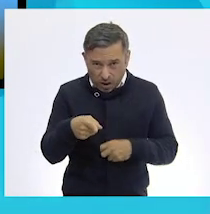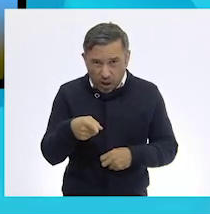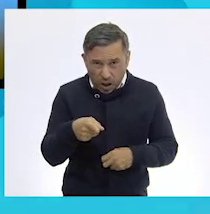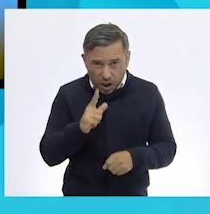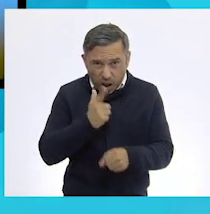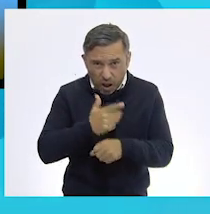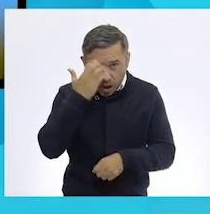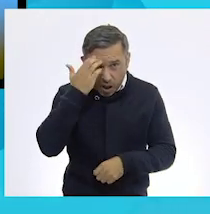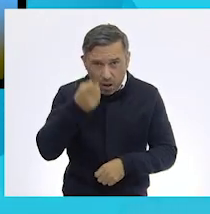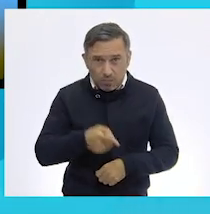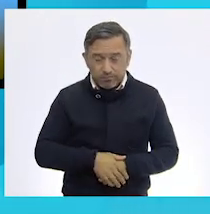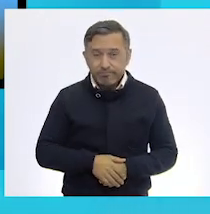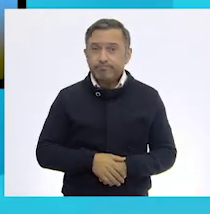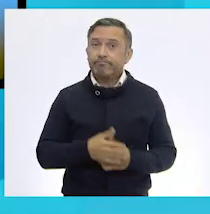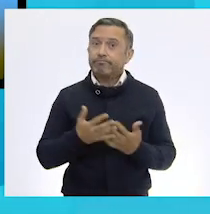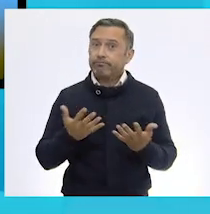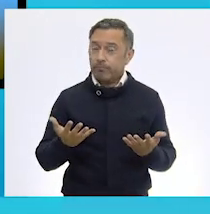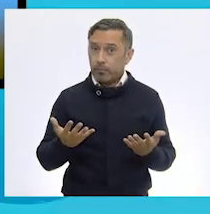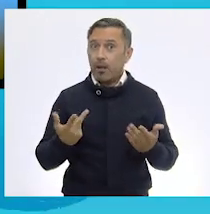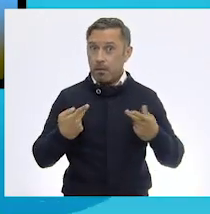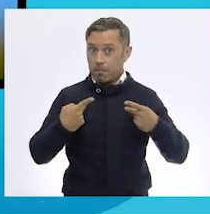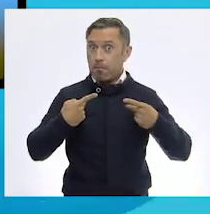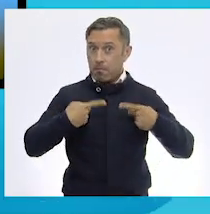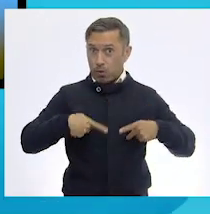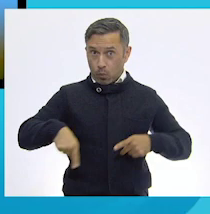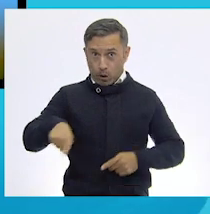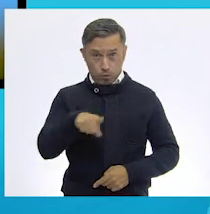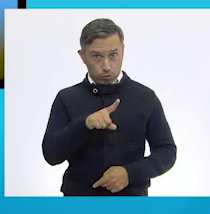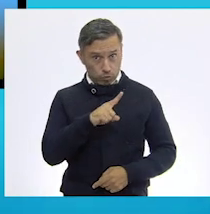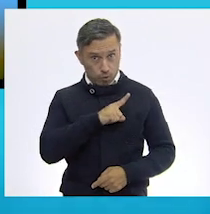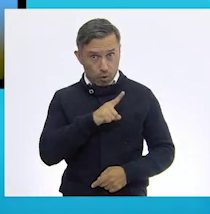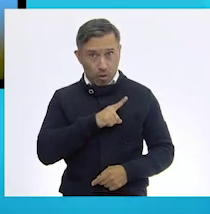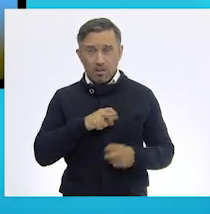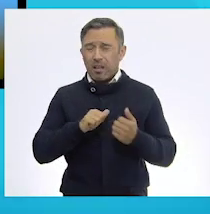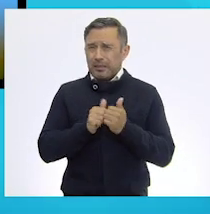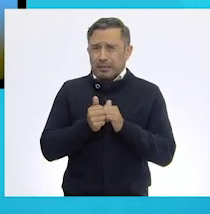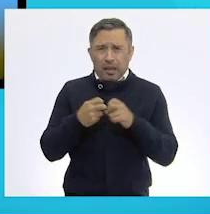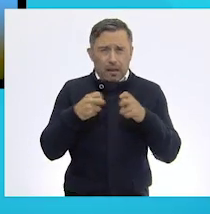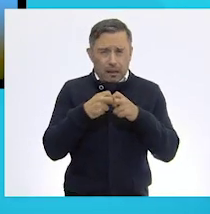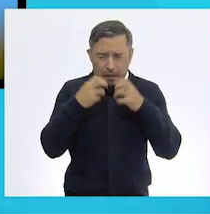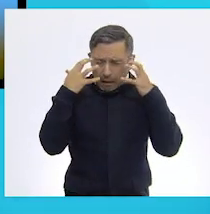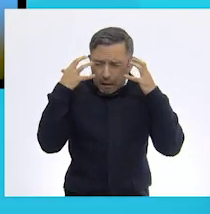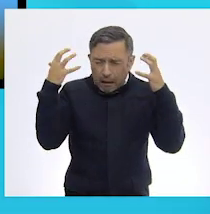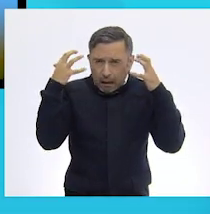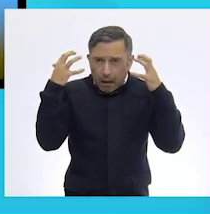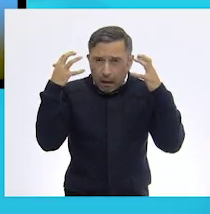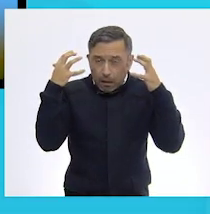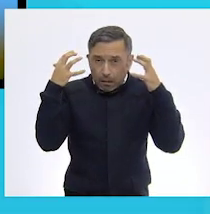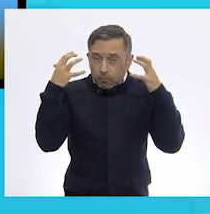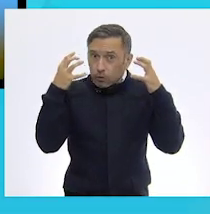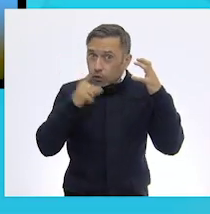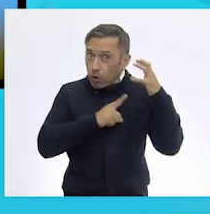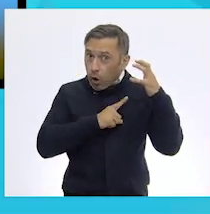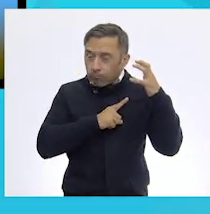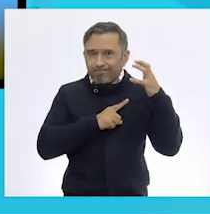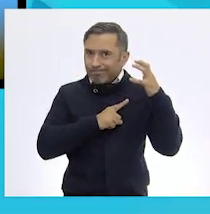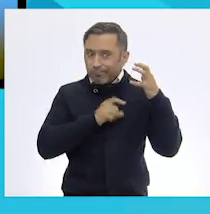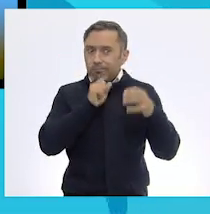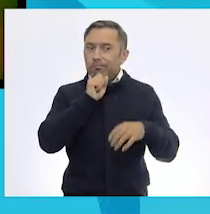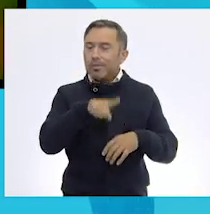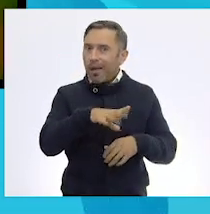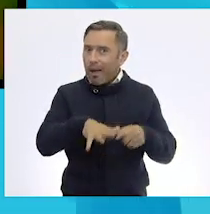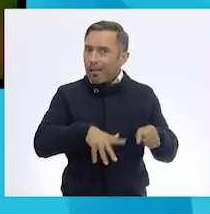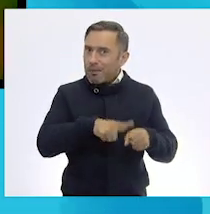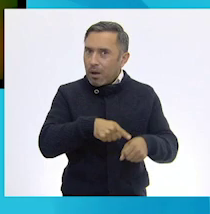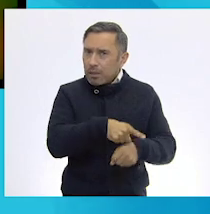Las personas no son las únicas que se sienten así. También los animales. Por ejemplo, las tortugas